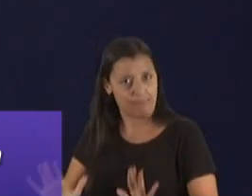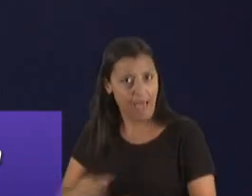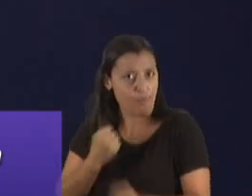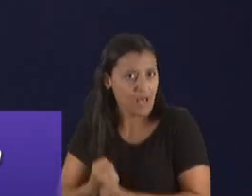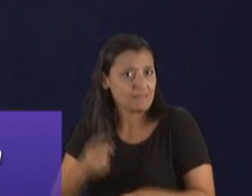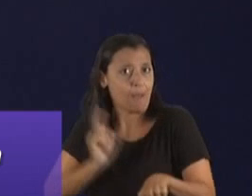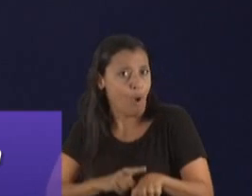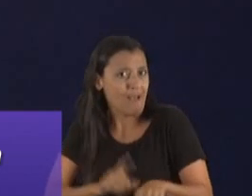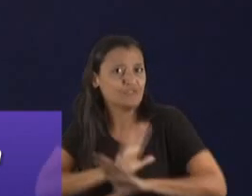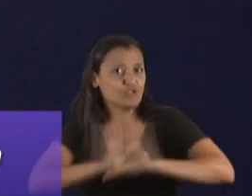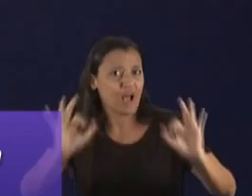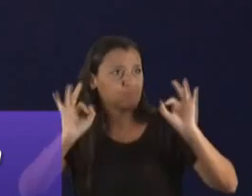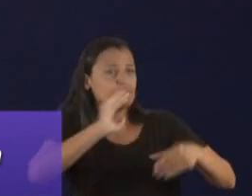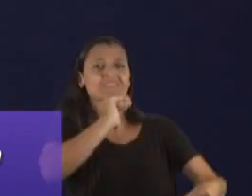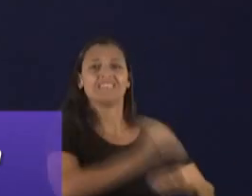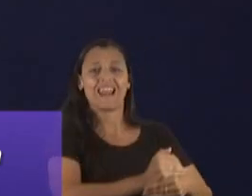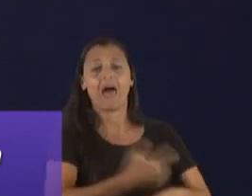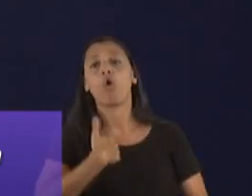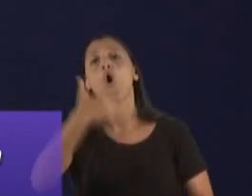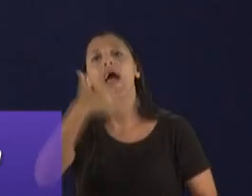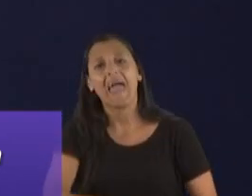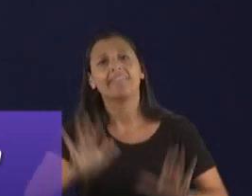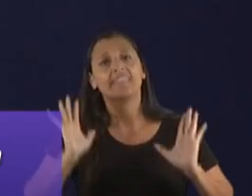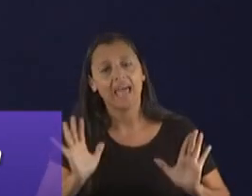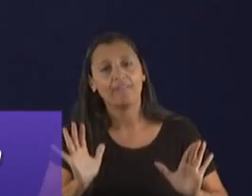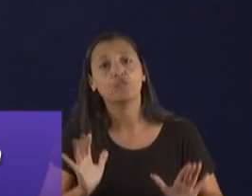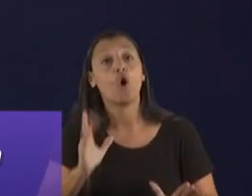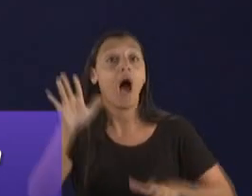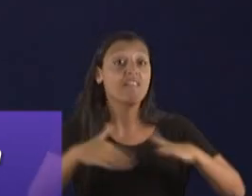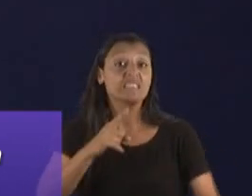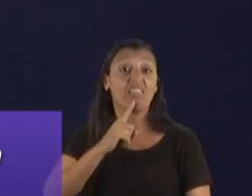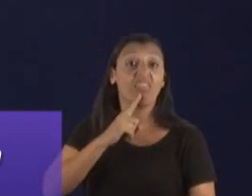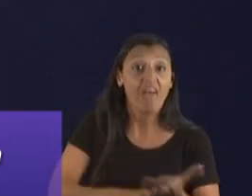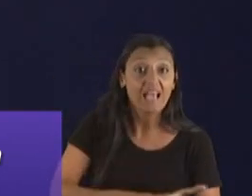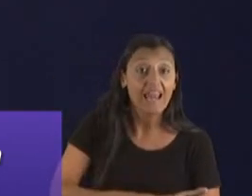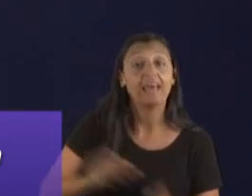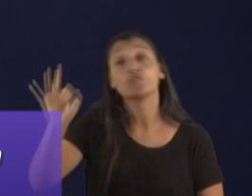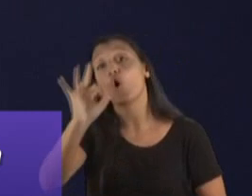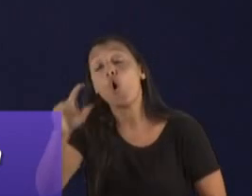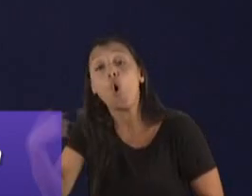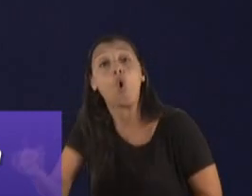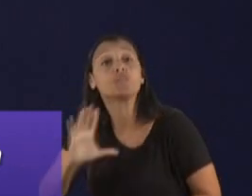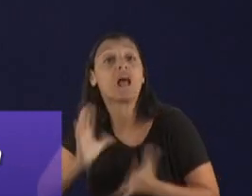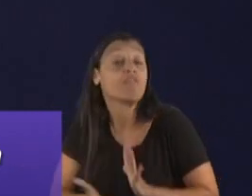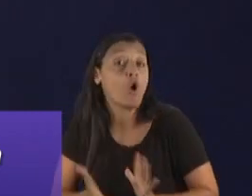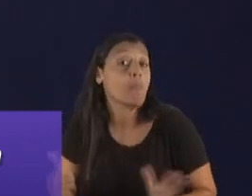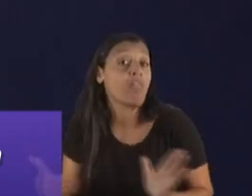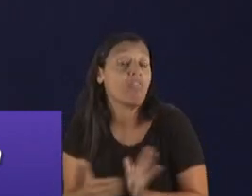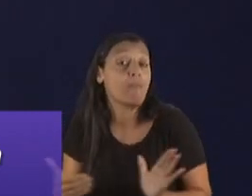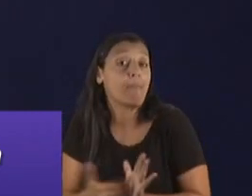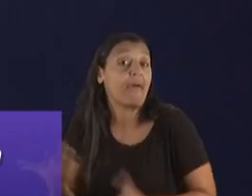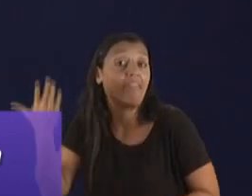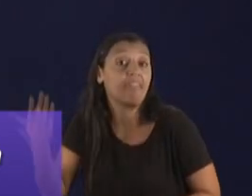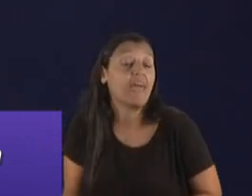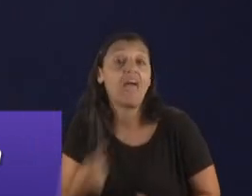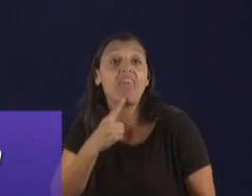que en varios casos será por decreto, en otros bastará con la decisión de